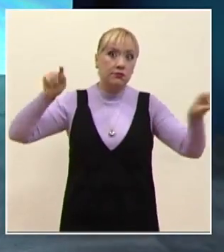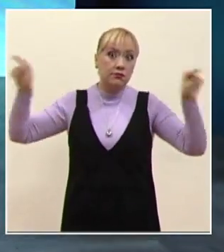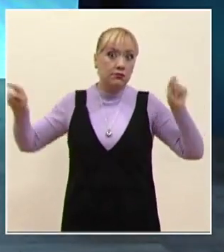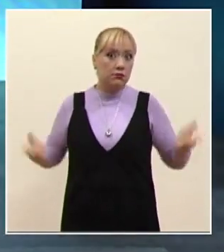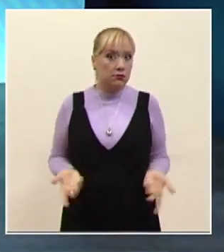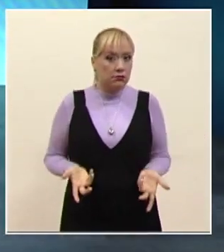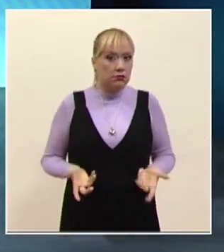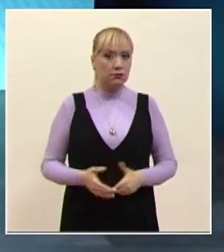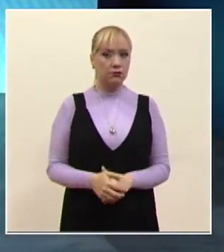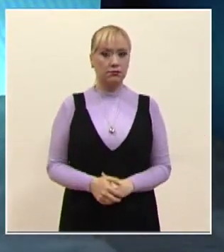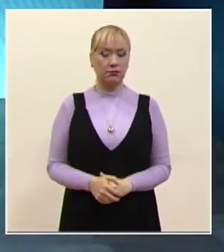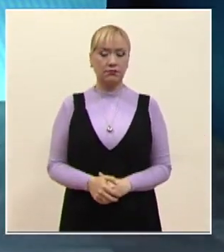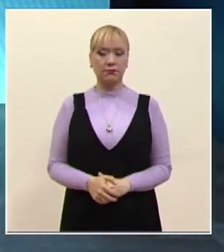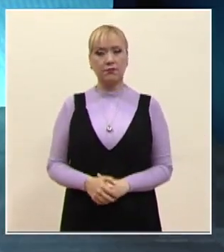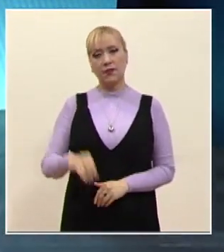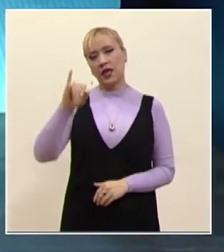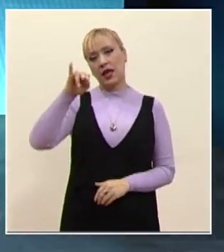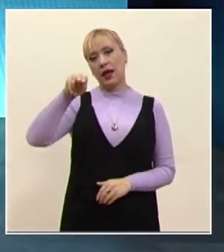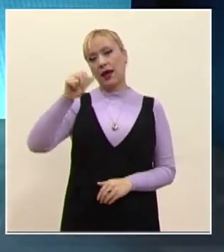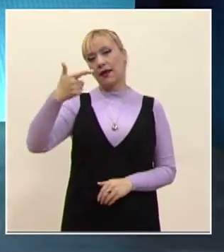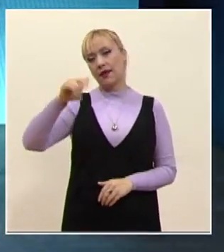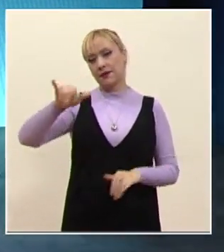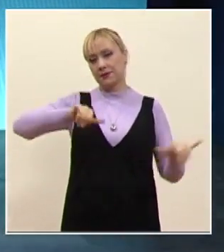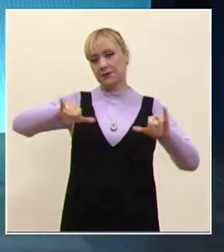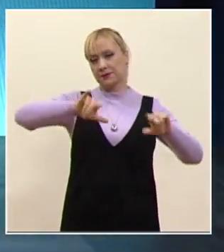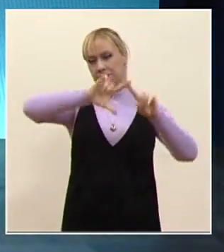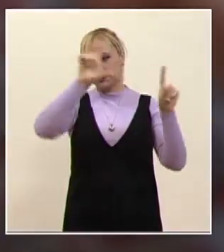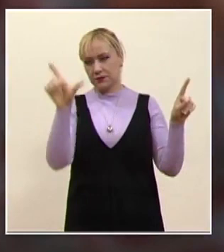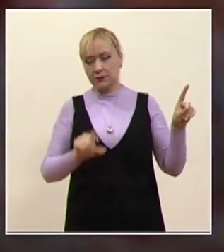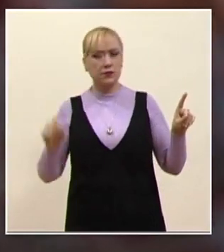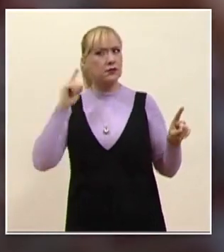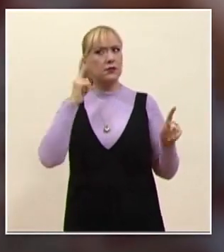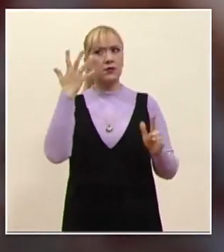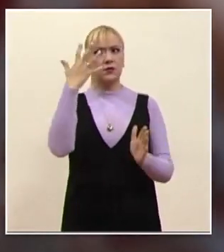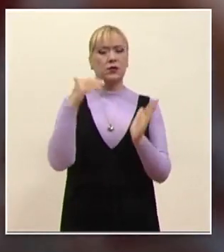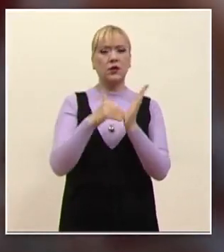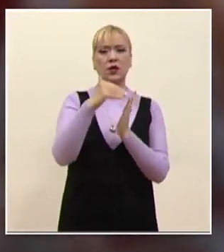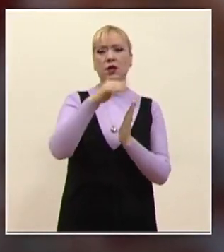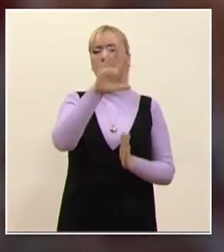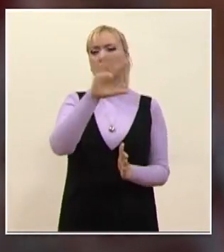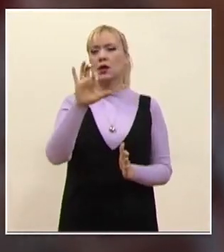De acuerdo con datos del INEGI, en México existen